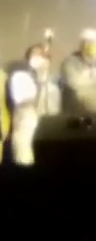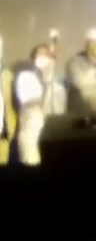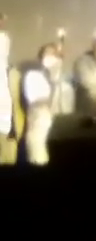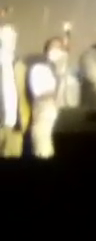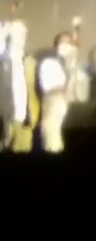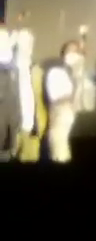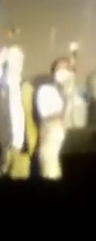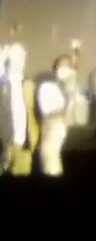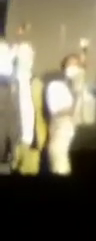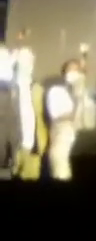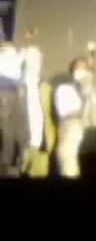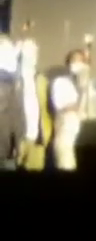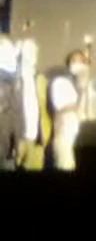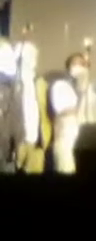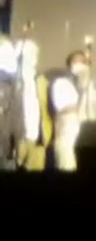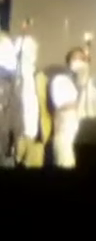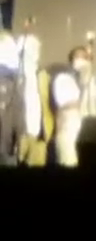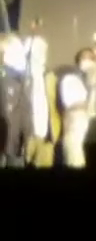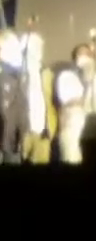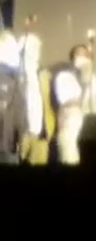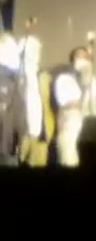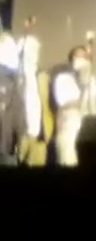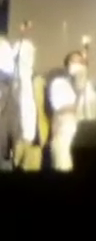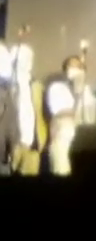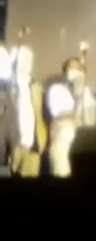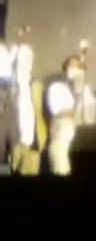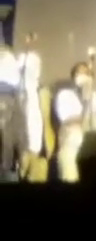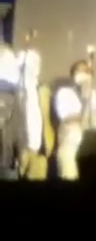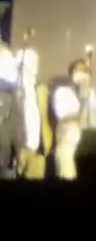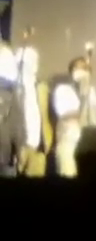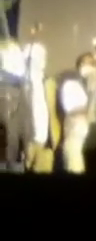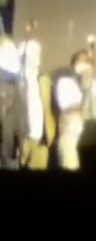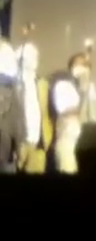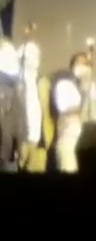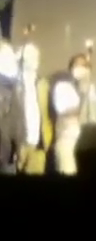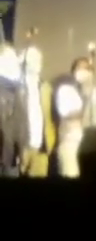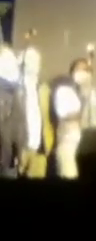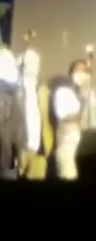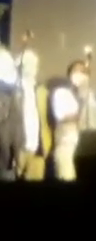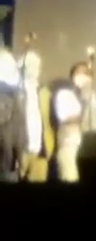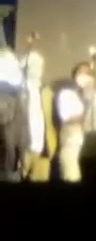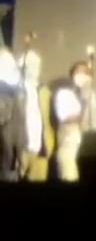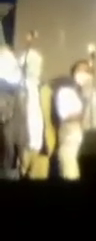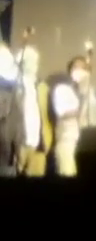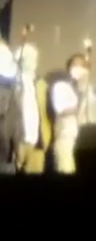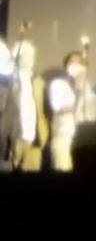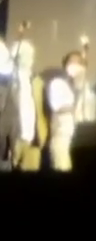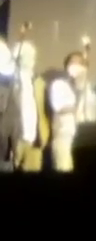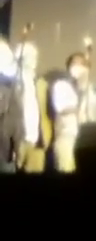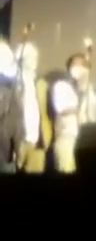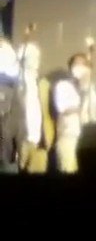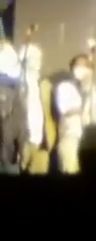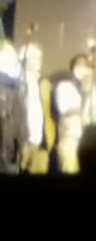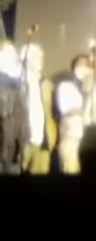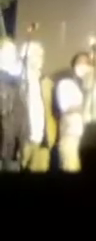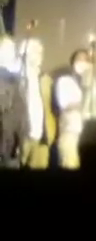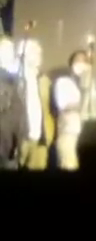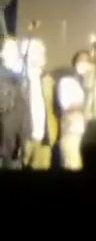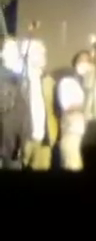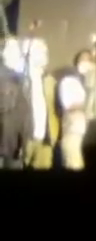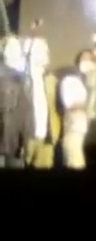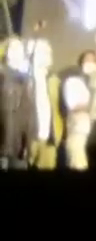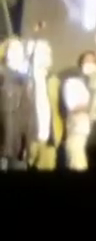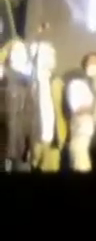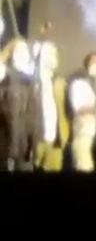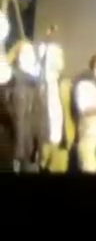familiar y del asalariado y la asalariada. ¿Dónde se ha visto que el Estado destine recursos para poblar la campaña y que luego, por arte